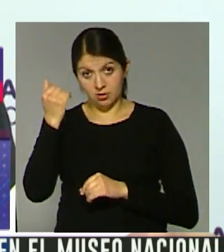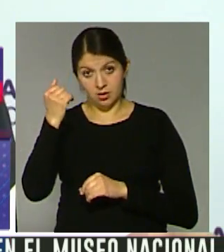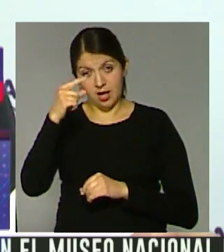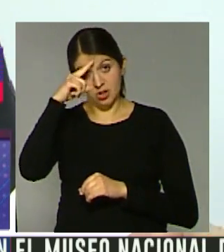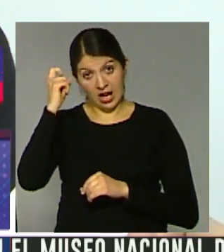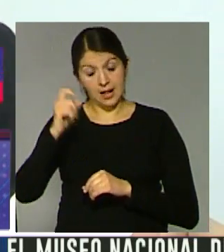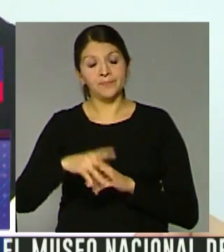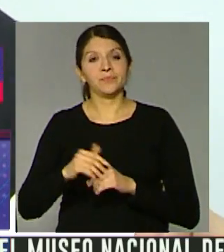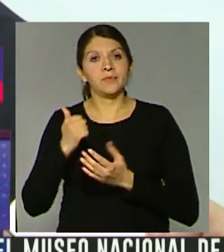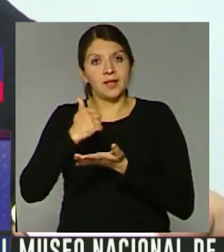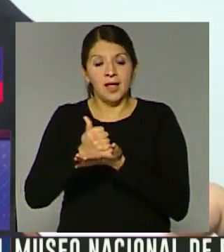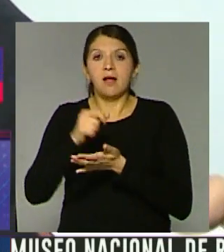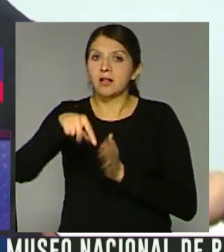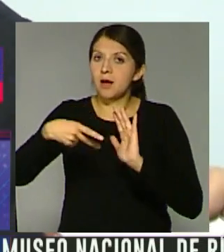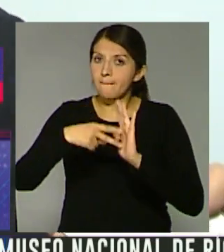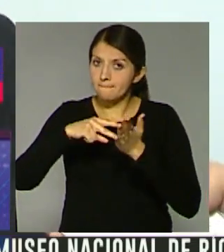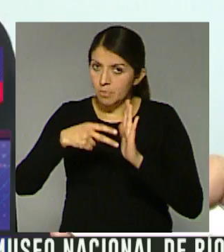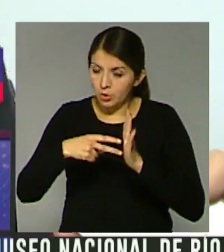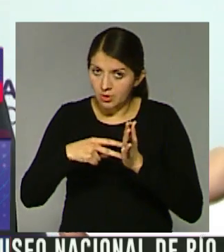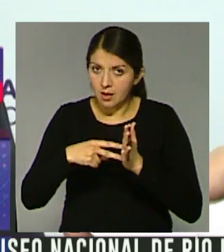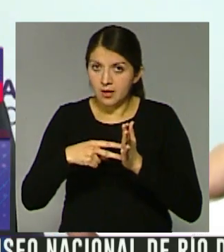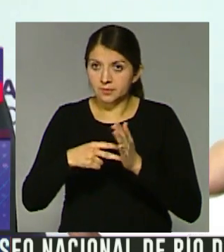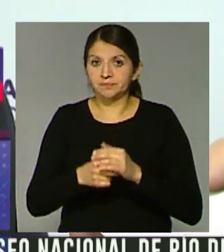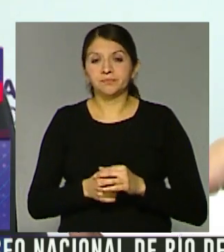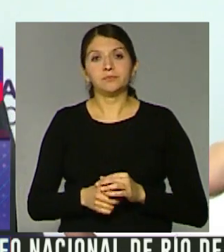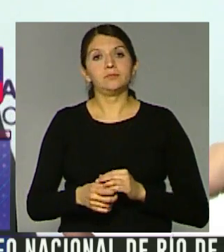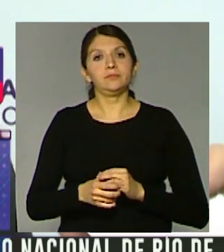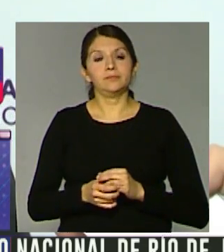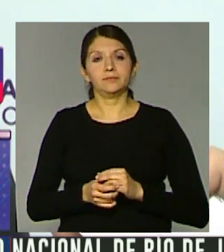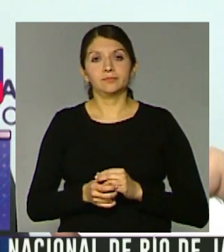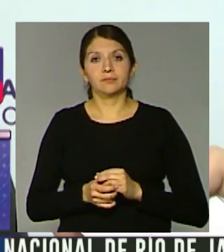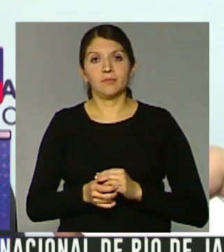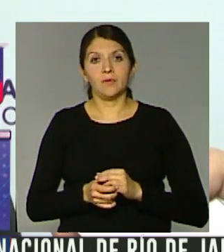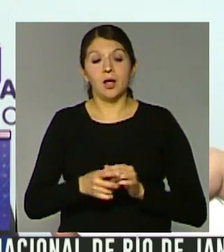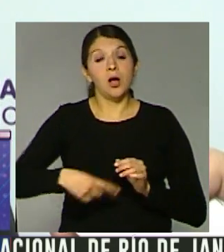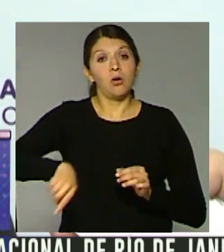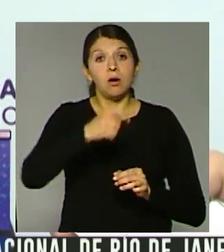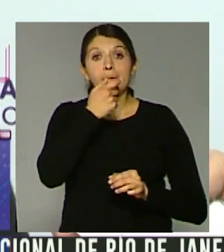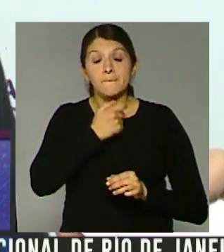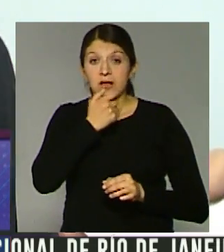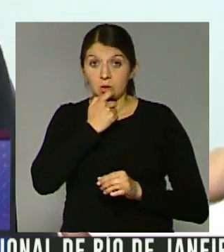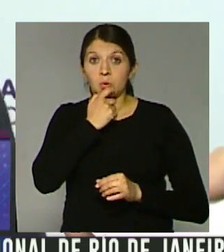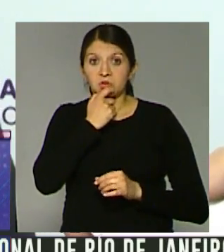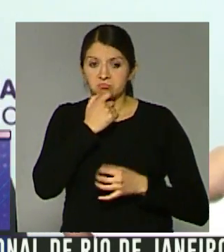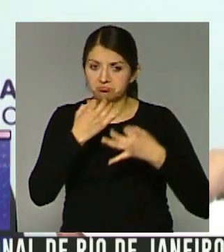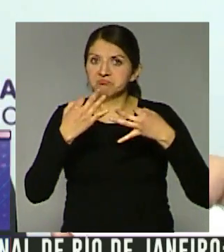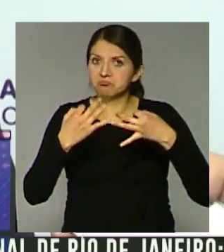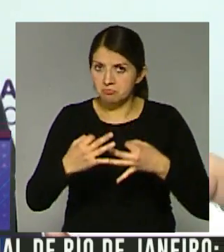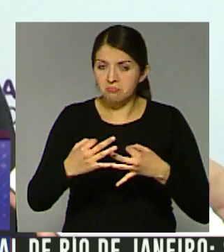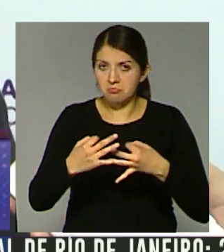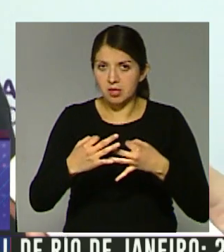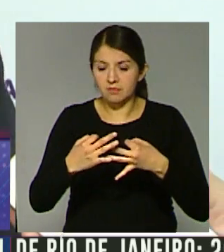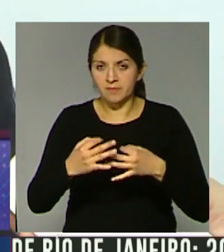situación compleja, tenía una economía que no estaba sana y esta crisis nos ha agarrado a los mendocinos un poco mejor parados. Un poco mejor parados